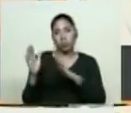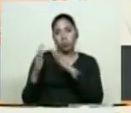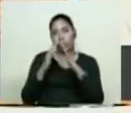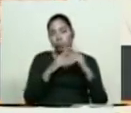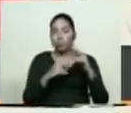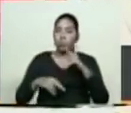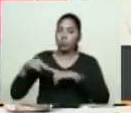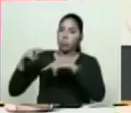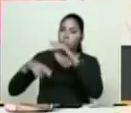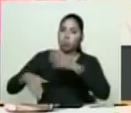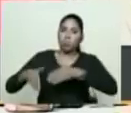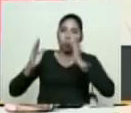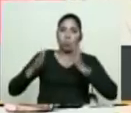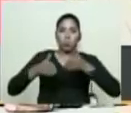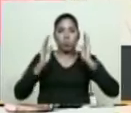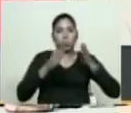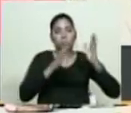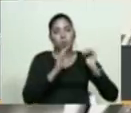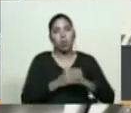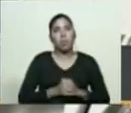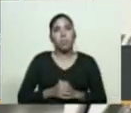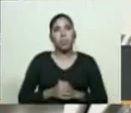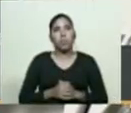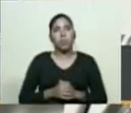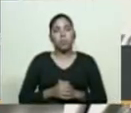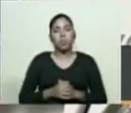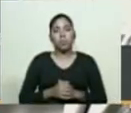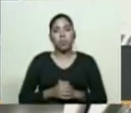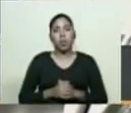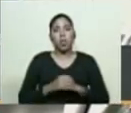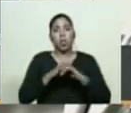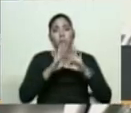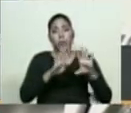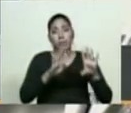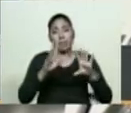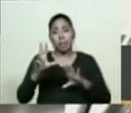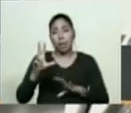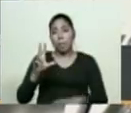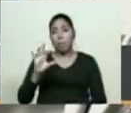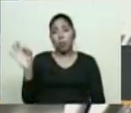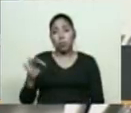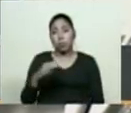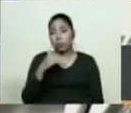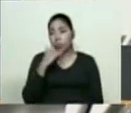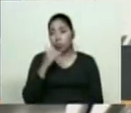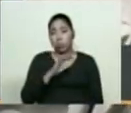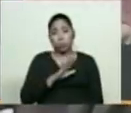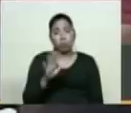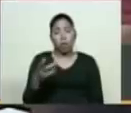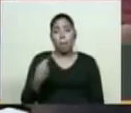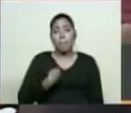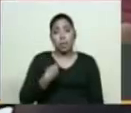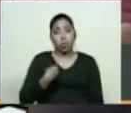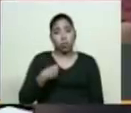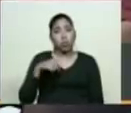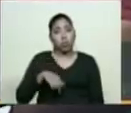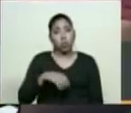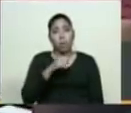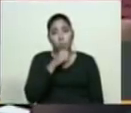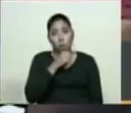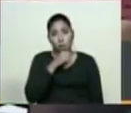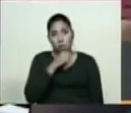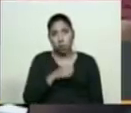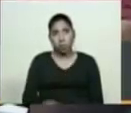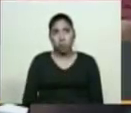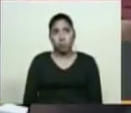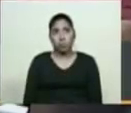Más del 93% de las personas con edad de ser pensionadas ya tienen su pensión. Un país que supuestamente está en crisis.